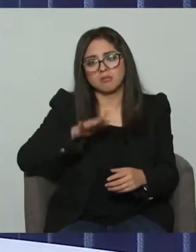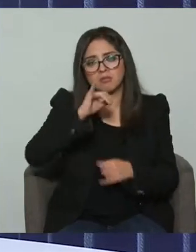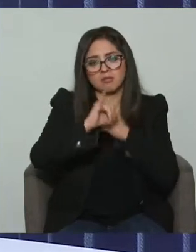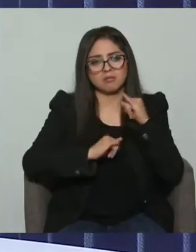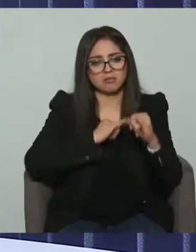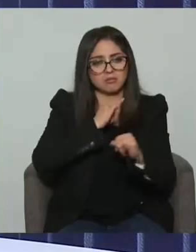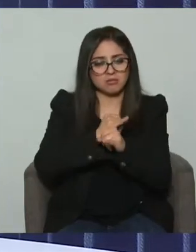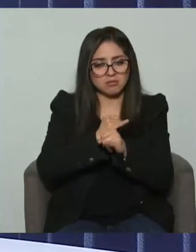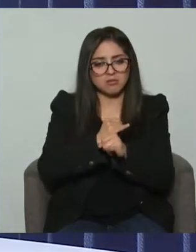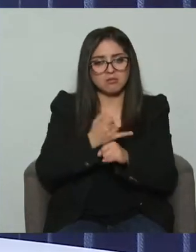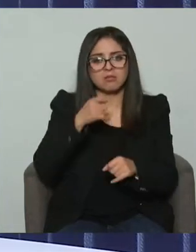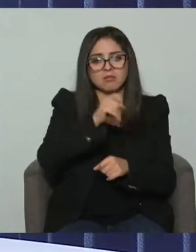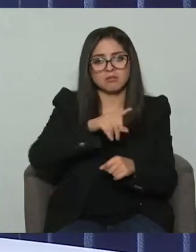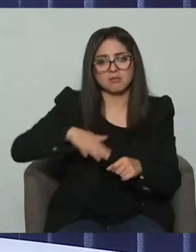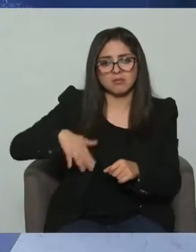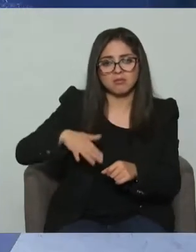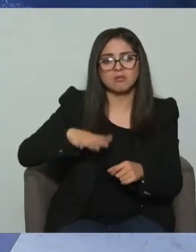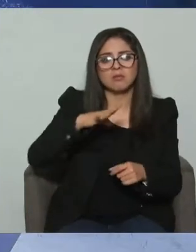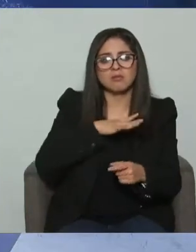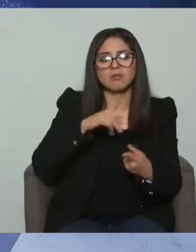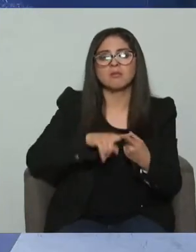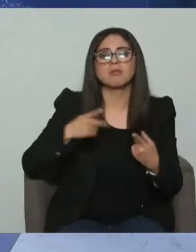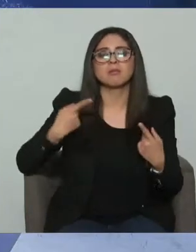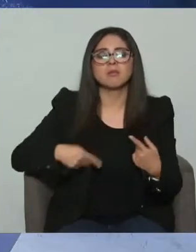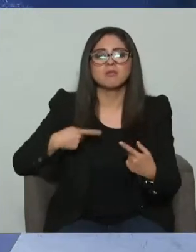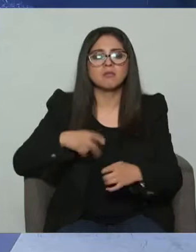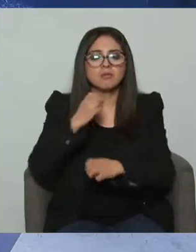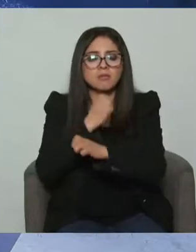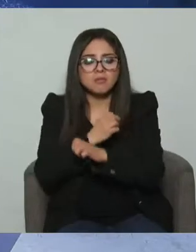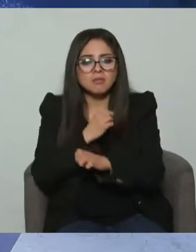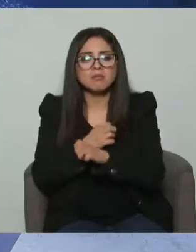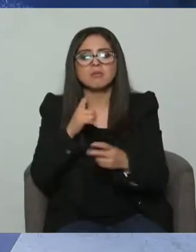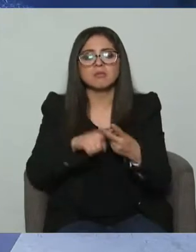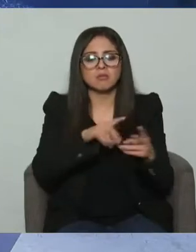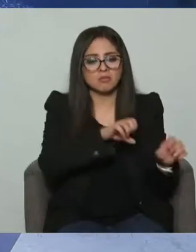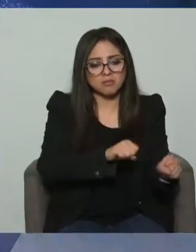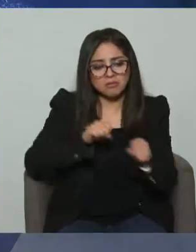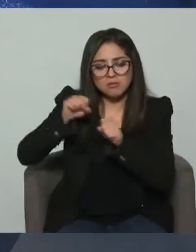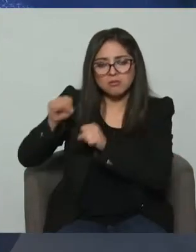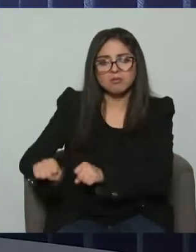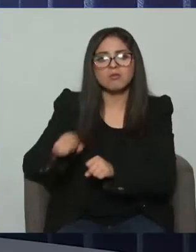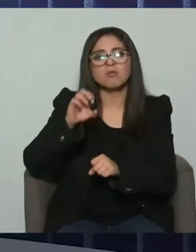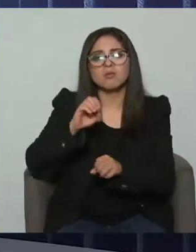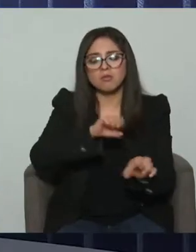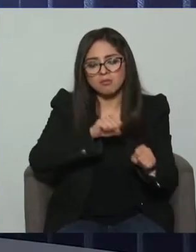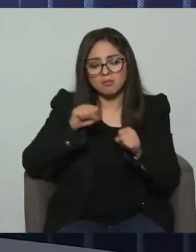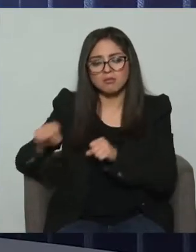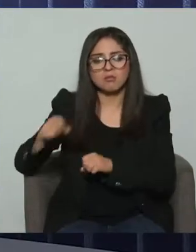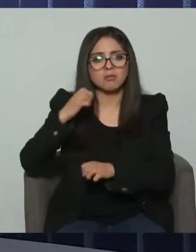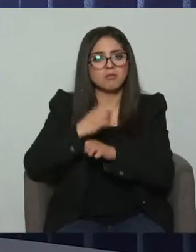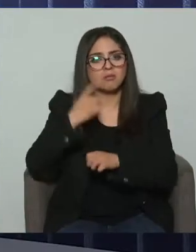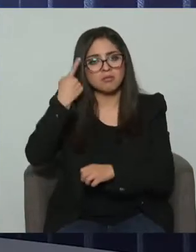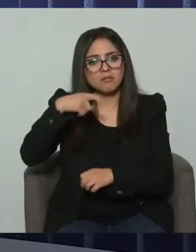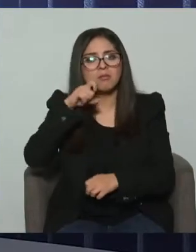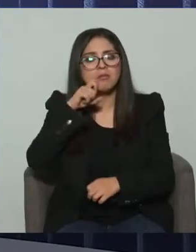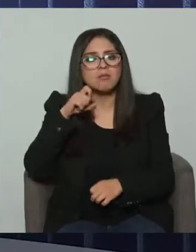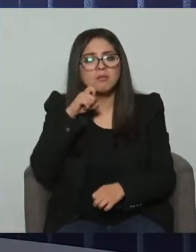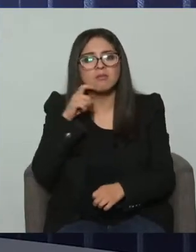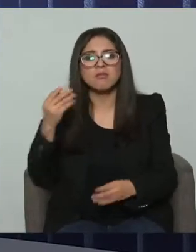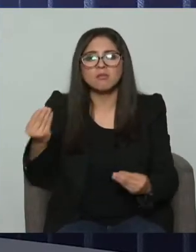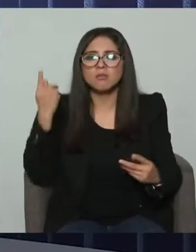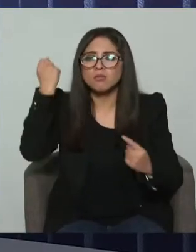internacional. Como lo comentas, hay esclavismo, reclutamiento, desde esclavismo sexual, turismo sexual, que esto es aberrante. De